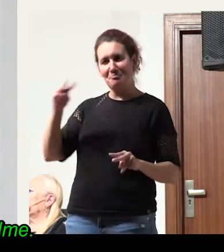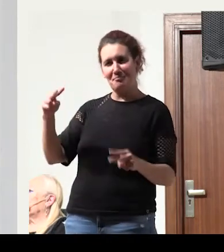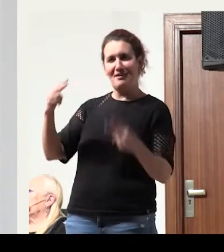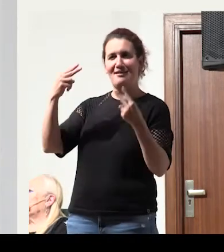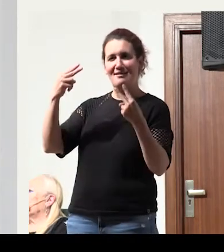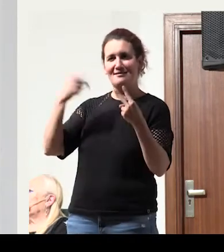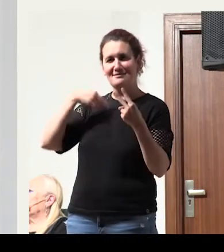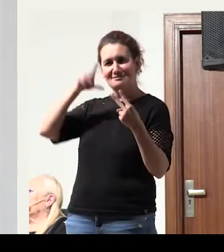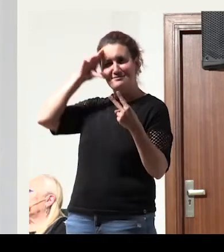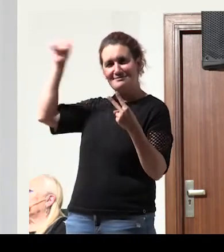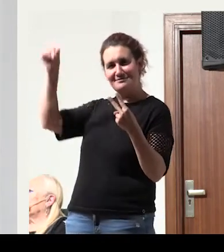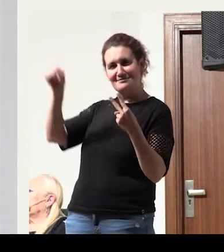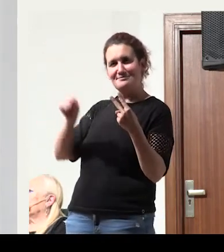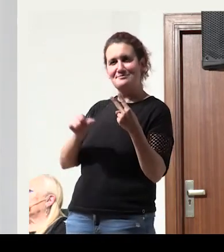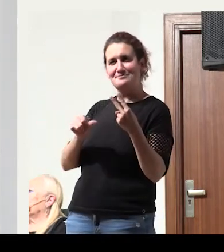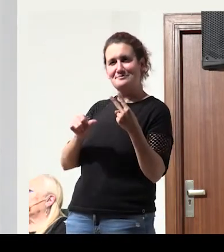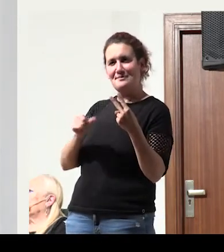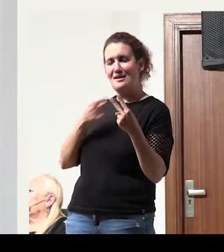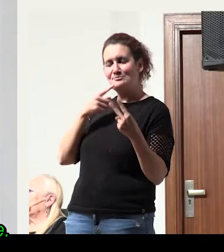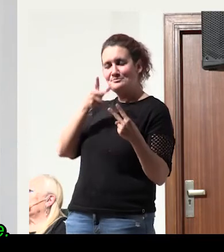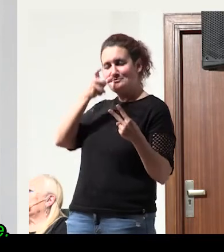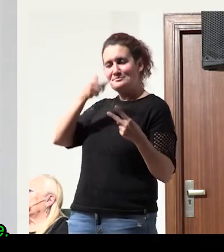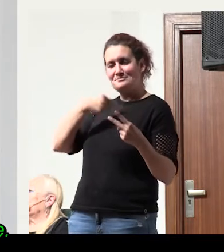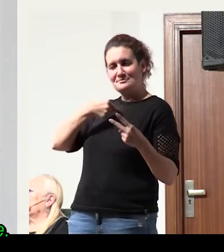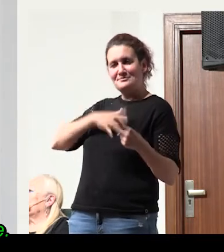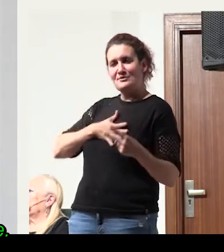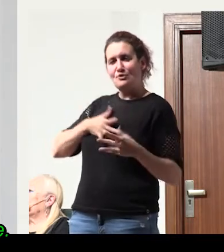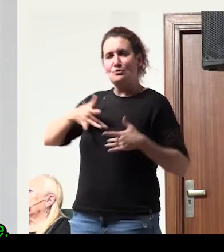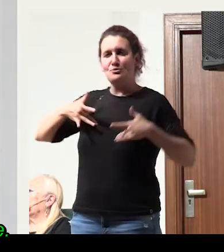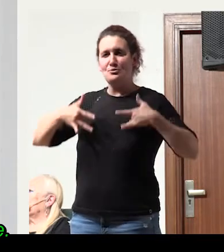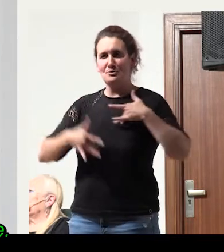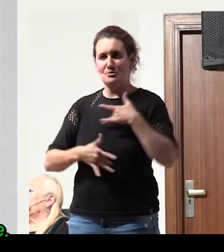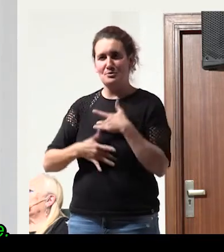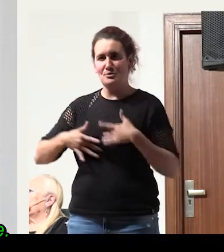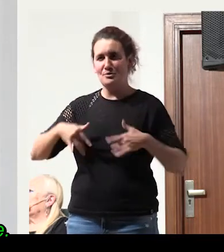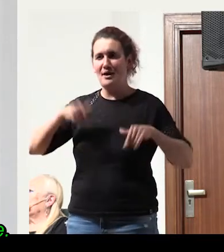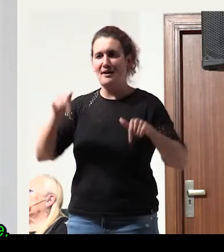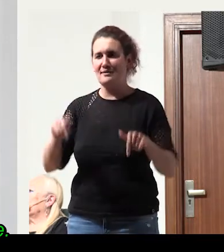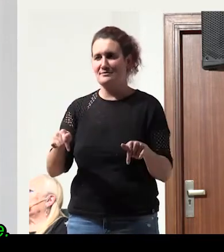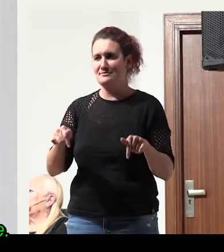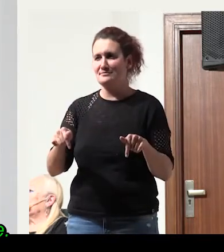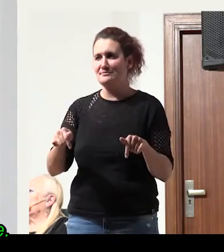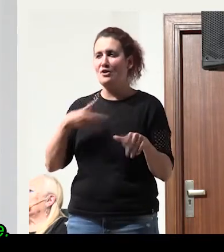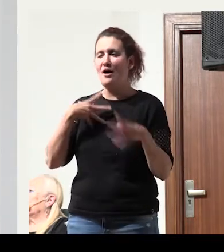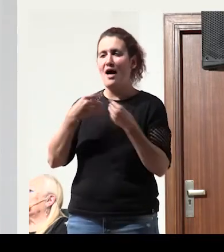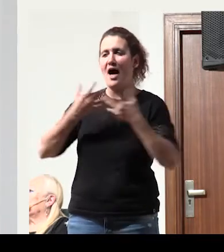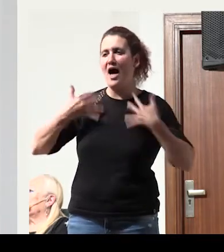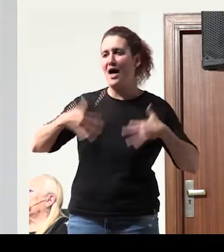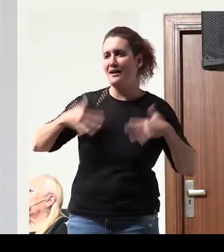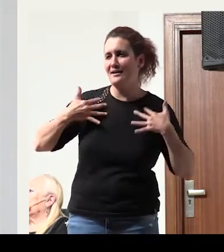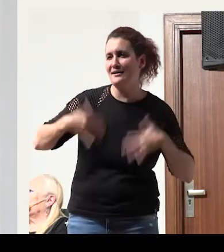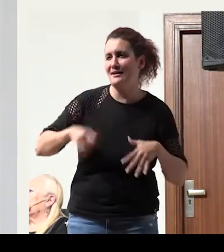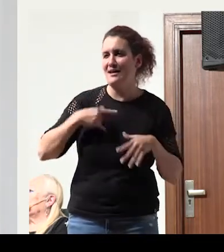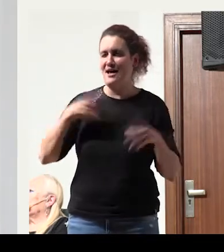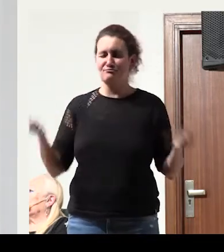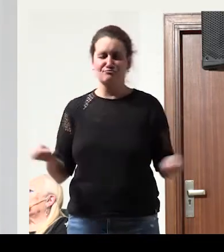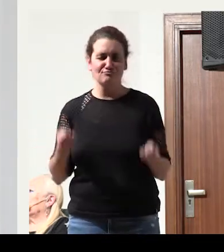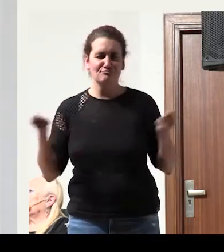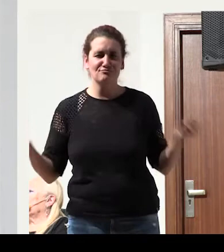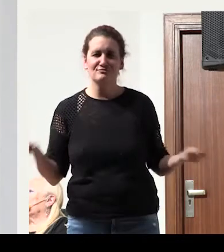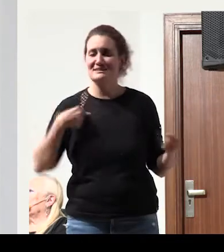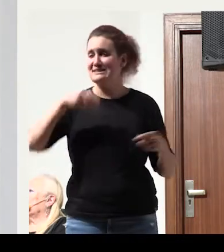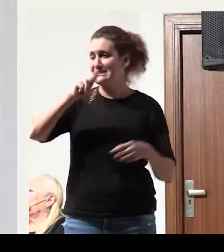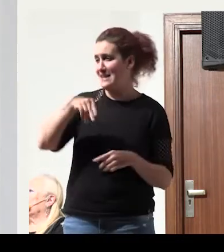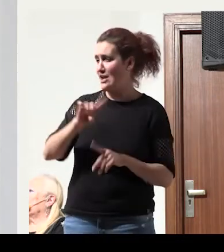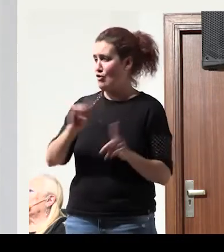escuchadme, oledme, tocadme, aquí estoy. Con alegría, impetuosamente, ser o no ser,